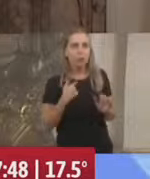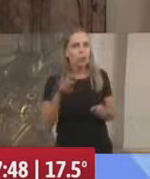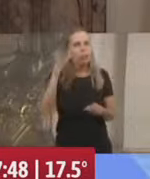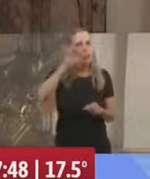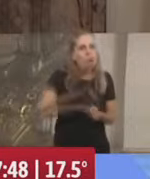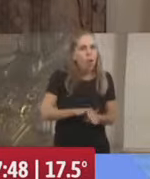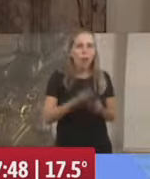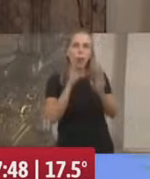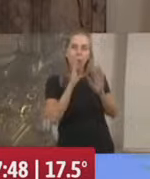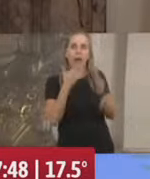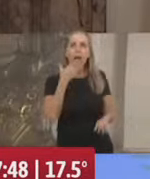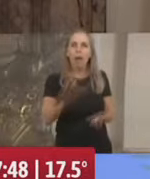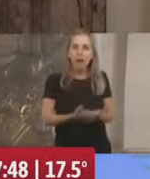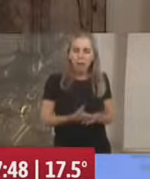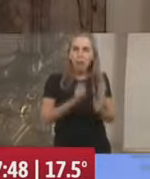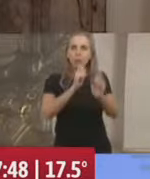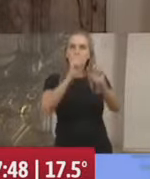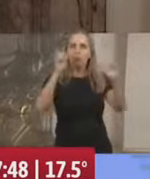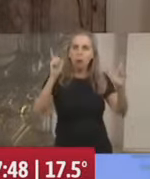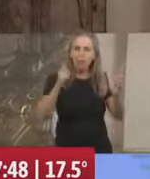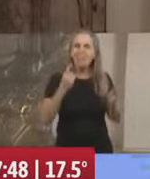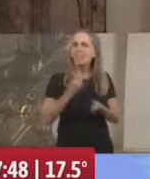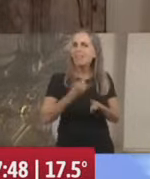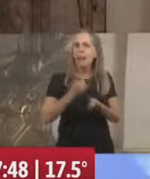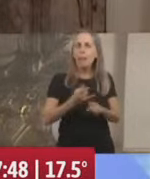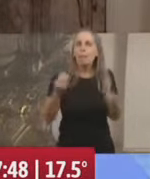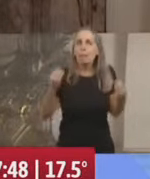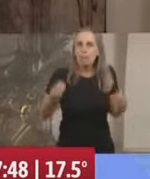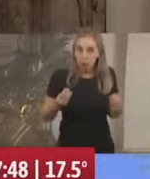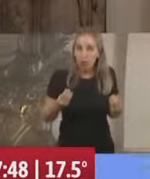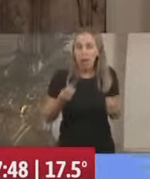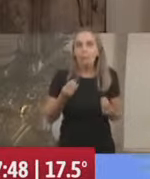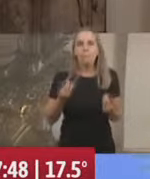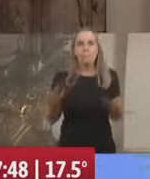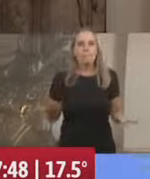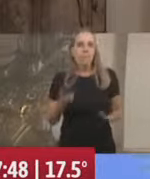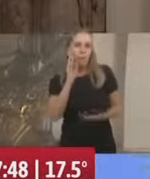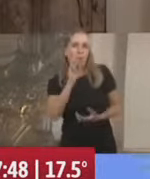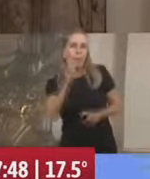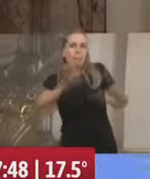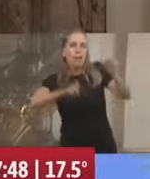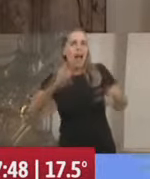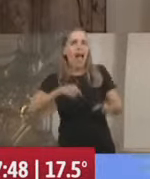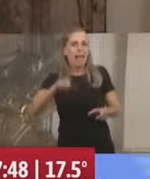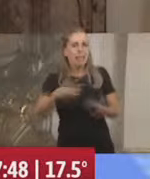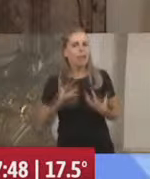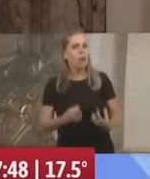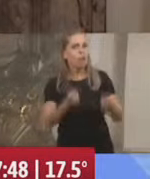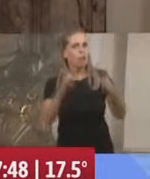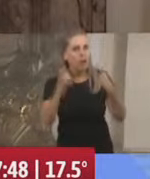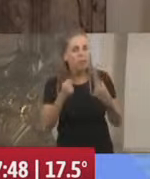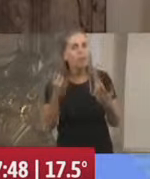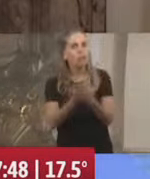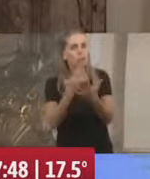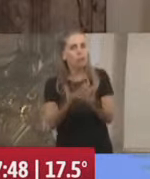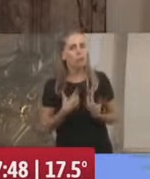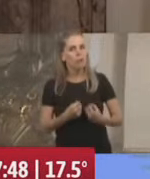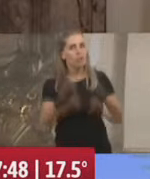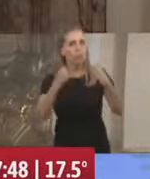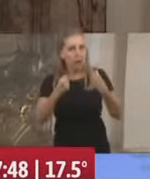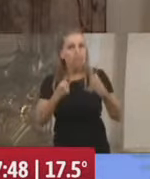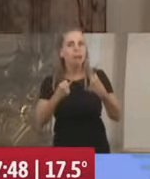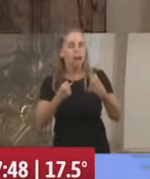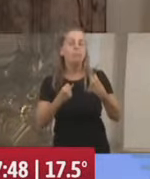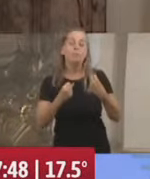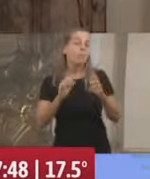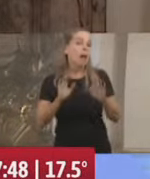ahora nos toca a nosotros. Sí. Y vos fíjate que la política partidaria, o la estructura partidaria del gobierno, básicamente la Libertad